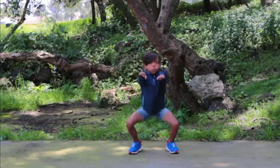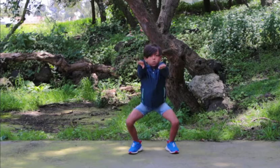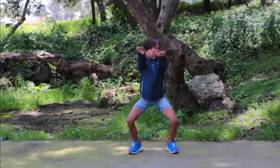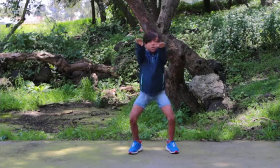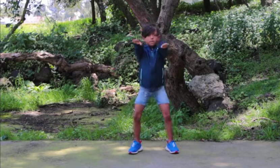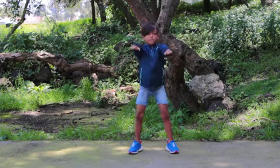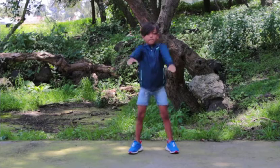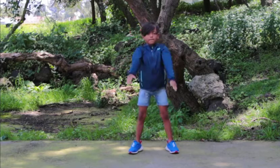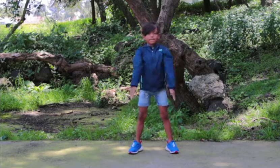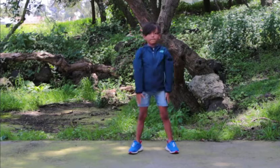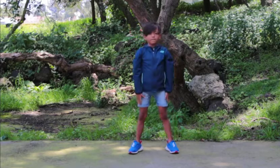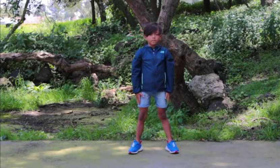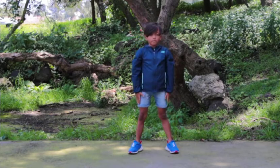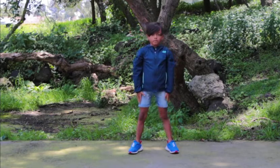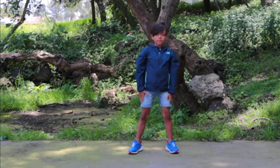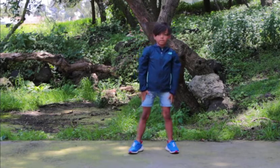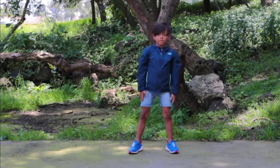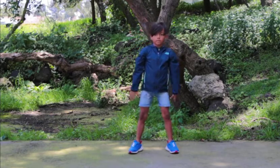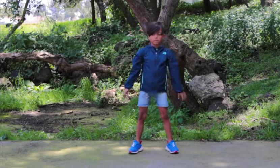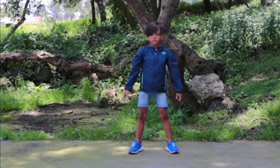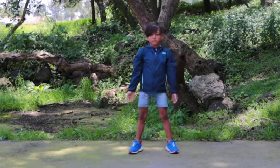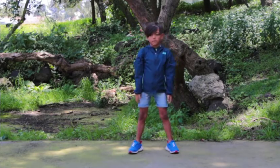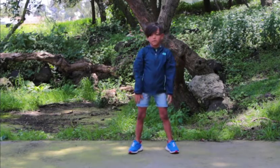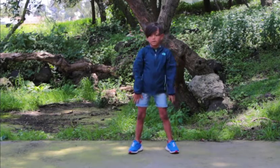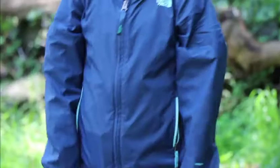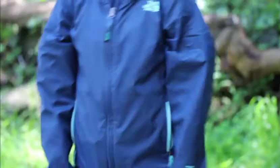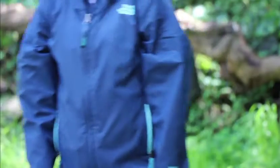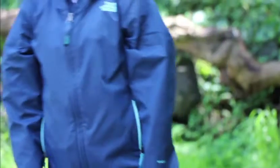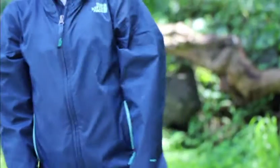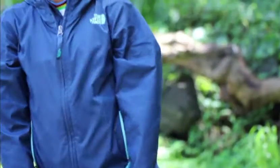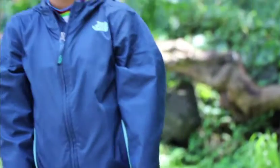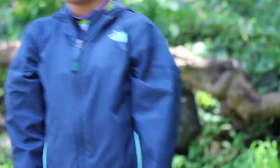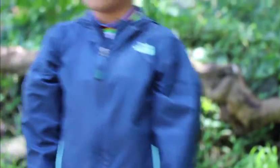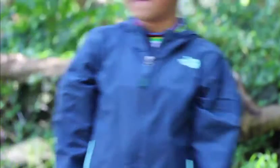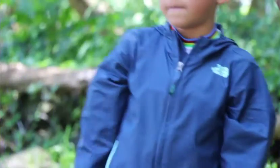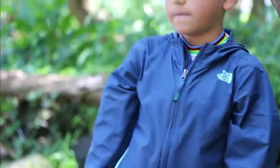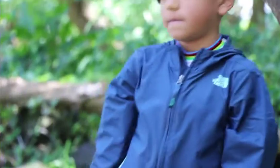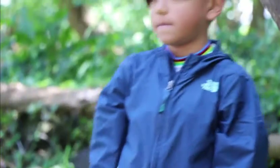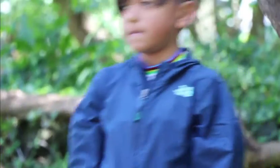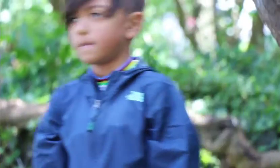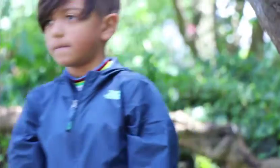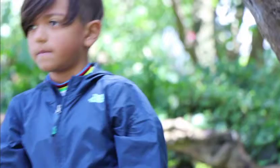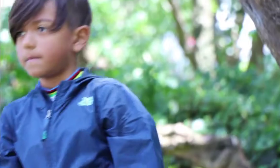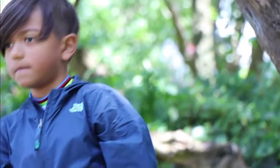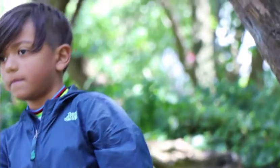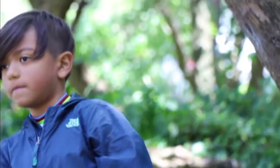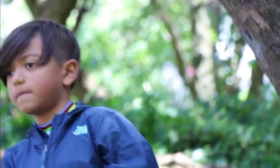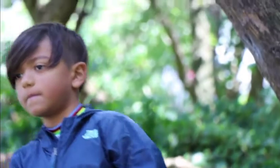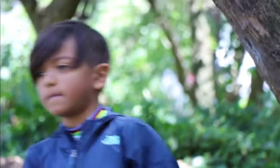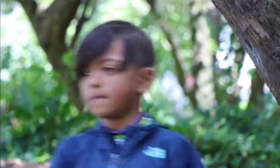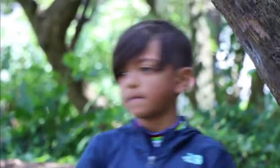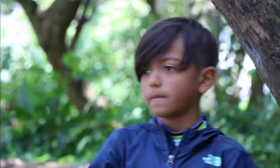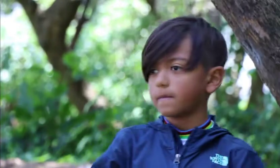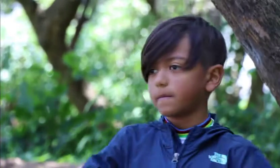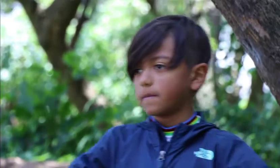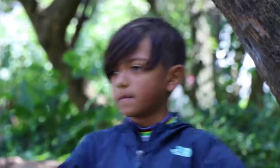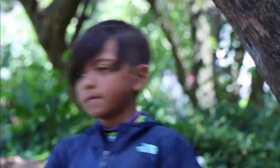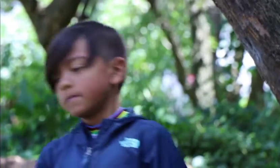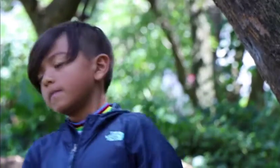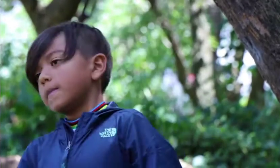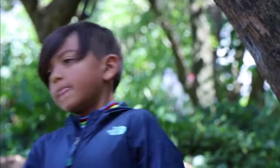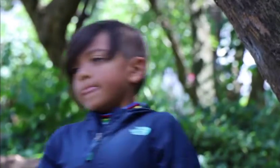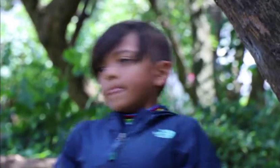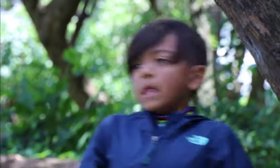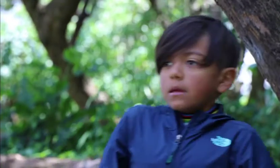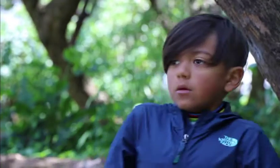Bien, descansamos. Movemos nuestros piecitos, los pies, movemos los pies, nos relajamos,